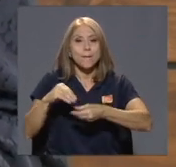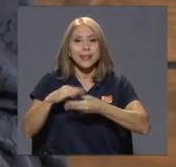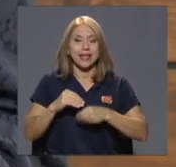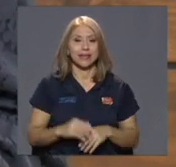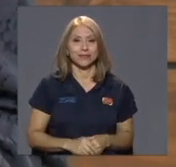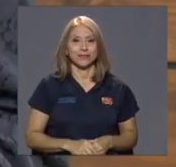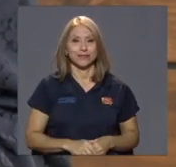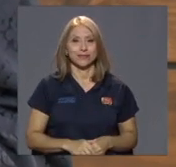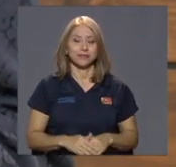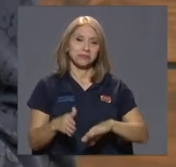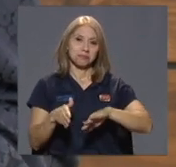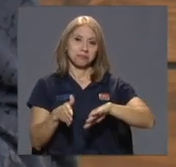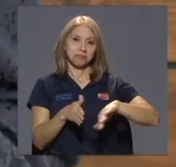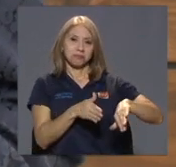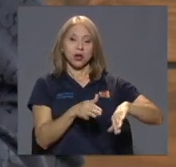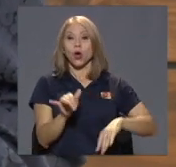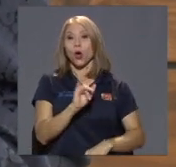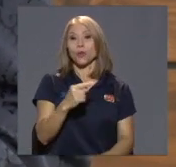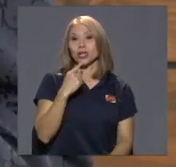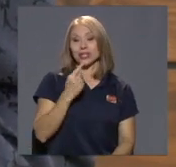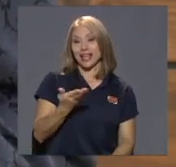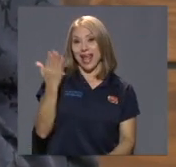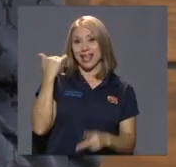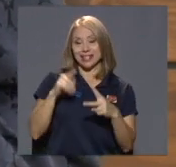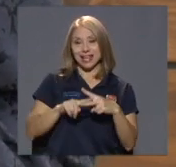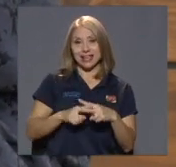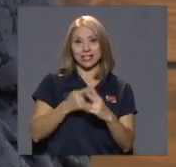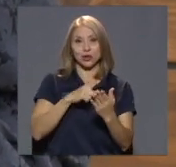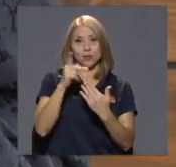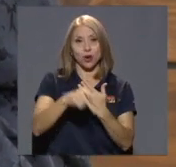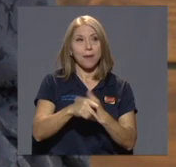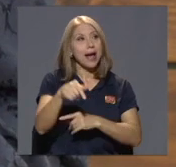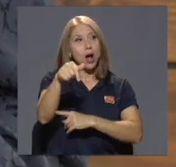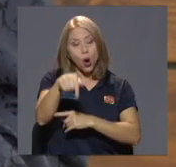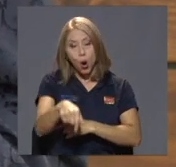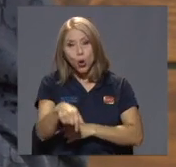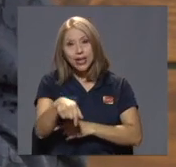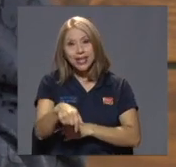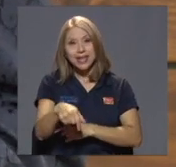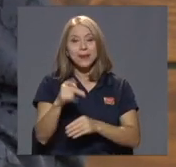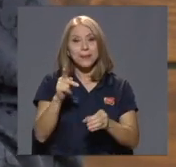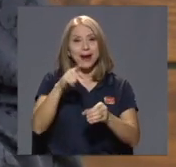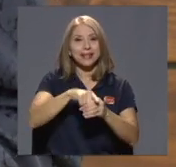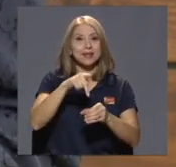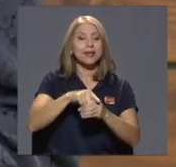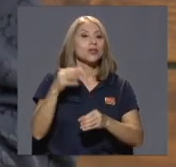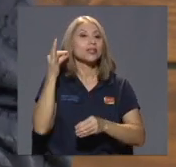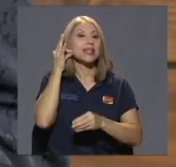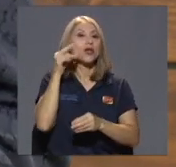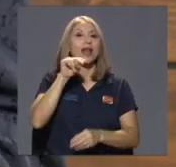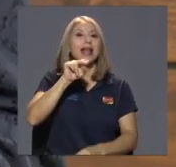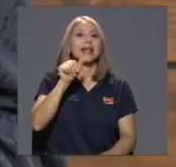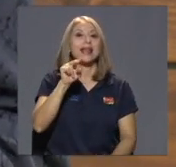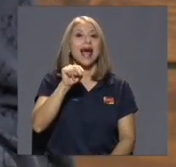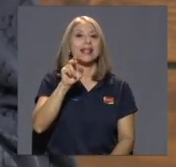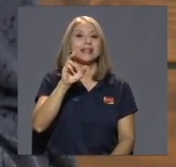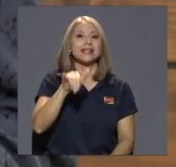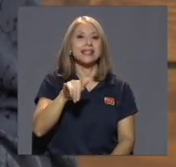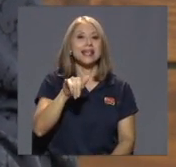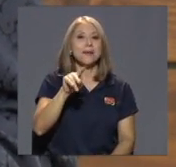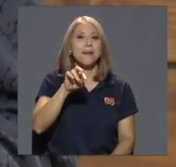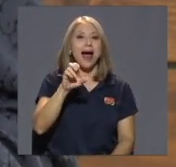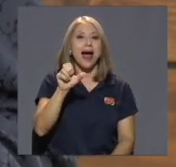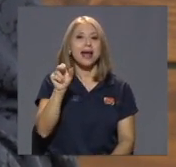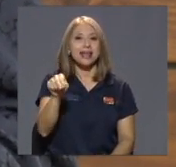Pero bueno, tal como se los adelanté al inicio de este programa, hoy tendremos la participación de la señora Nancy Marín, quien es ministra